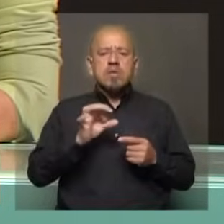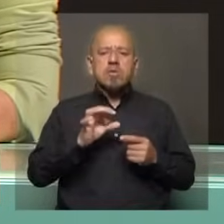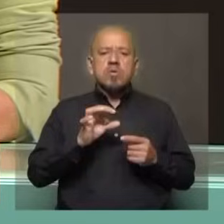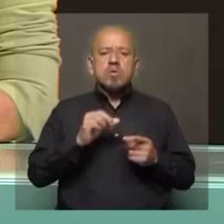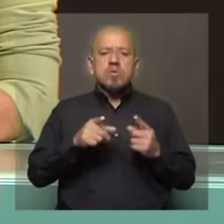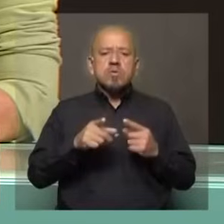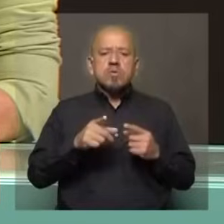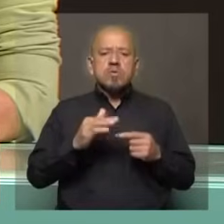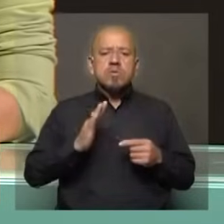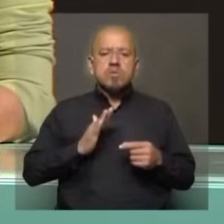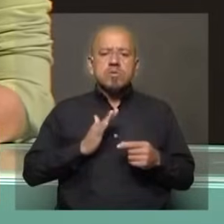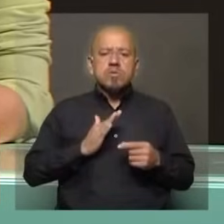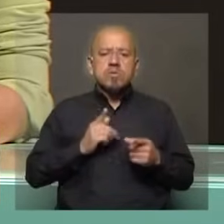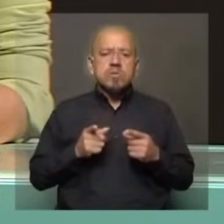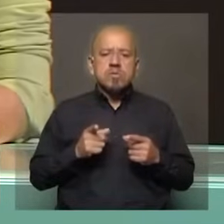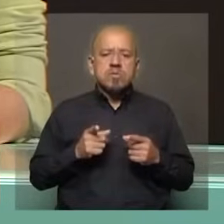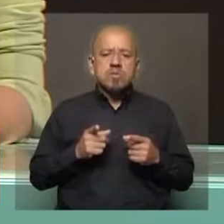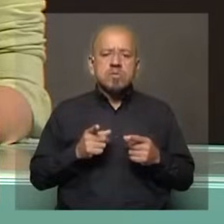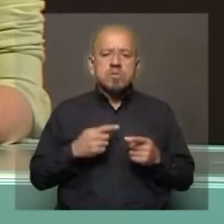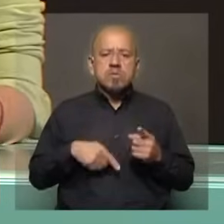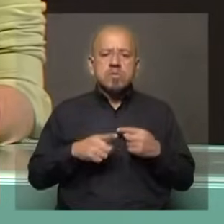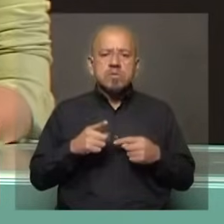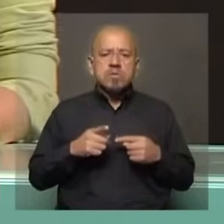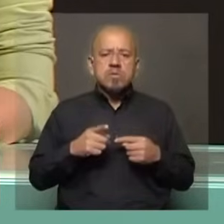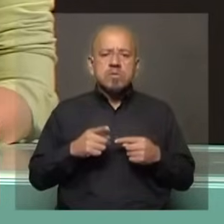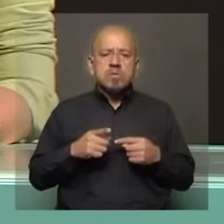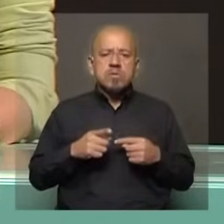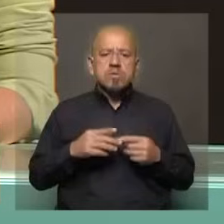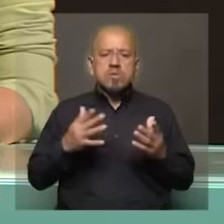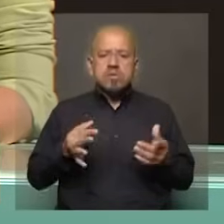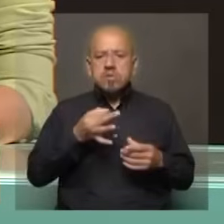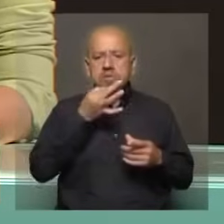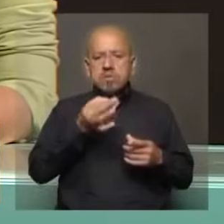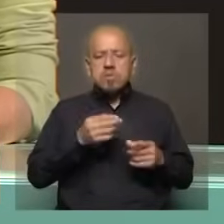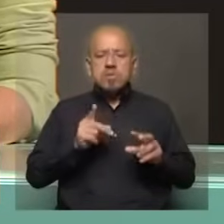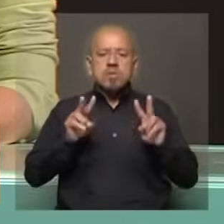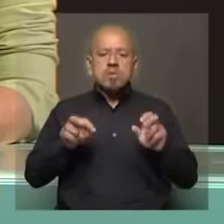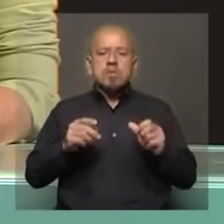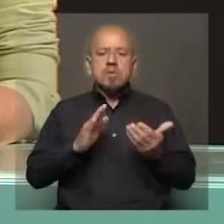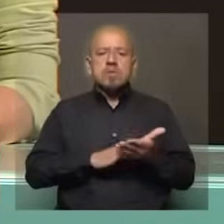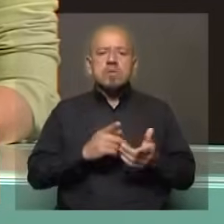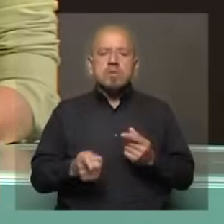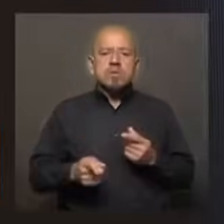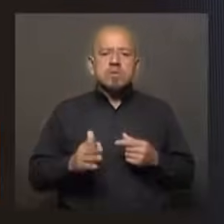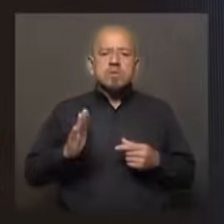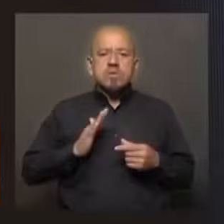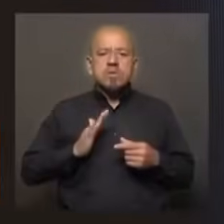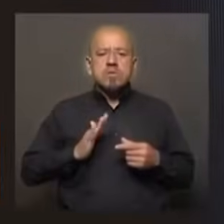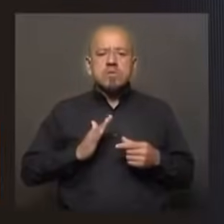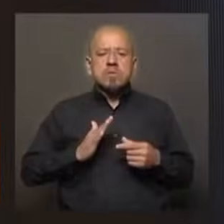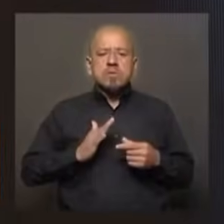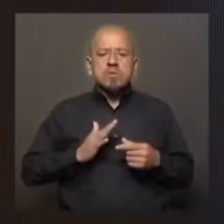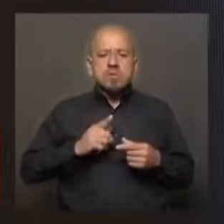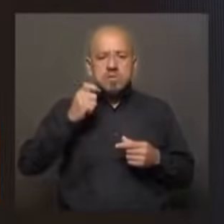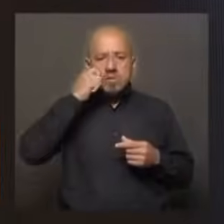desde mujeres, ¿no? Empezaron a aparecer a raíz de que se hablaba mucho de este tema y se empezó a... Mujeres, esto que decía Karina de la